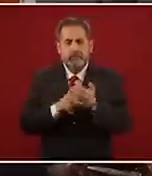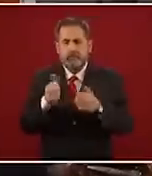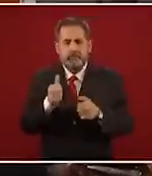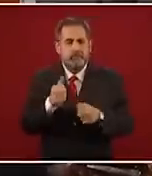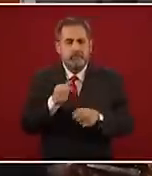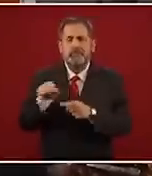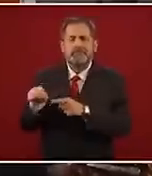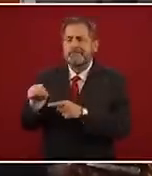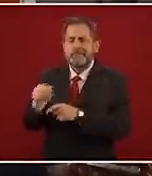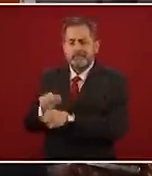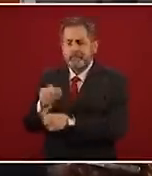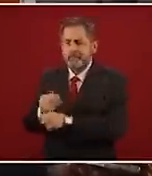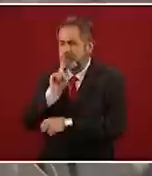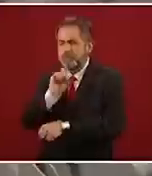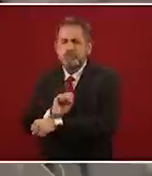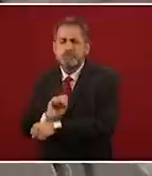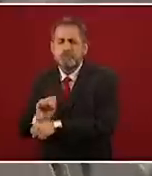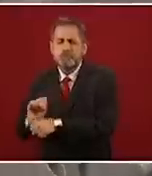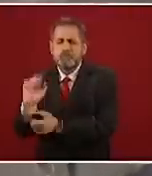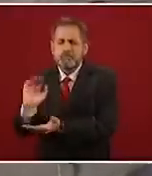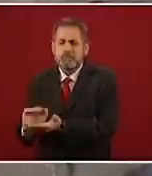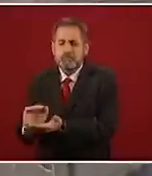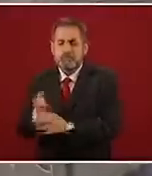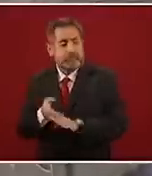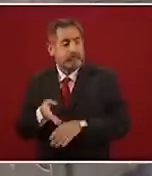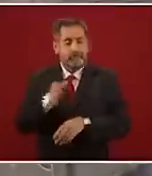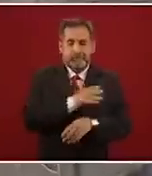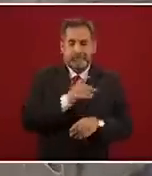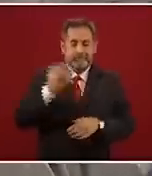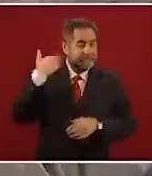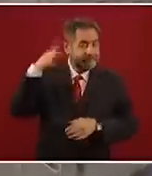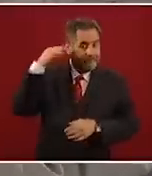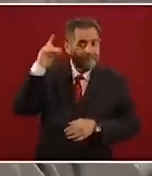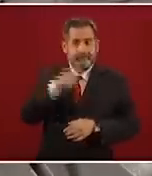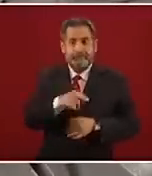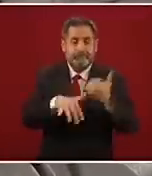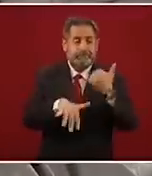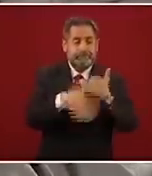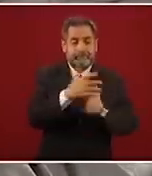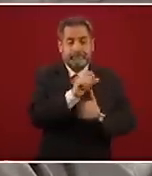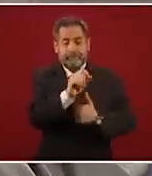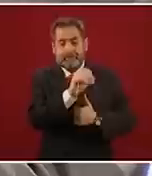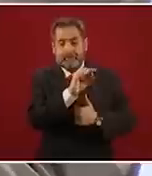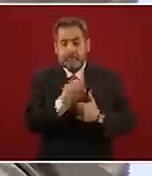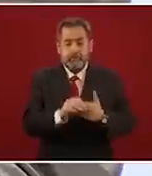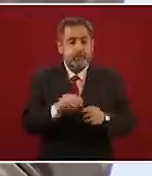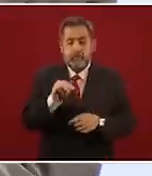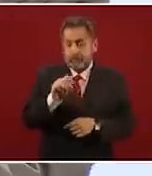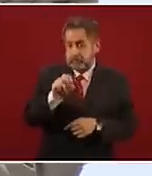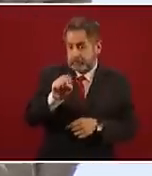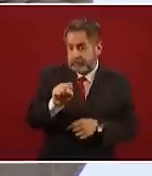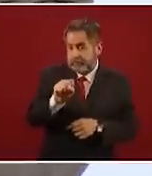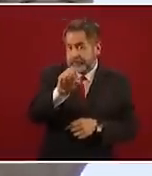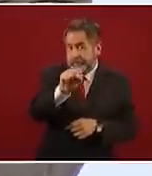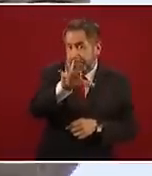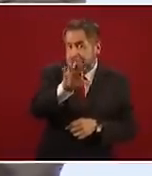más bajo. SARS tenía una letalidad de 15-20%, MERS tuvo una letalidad hasta del